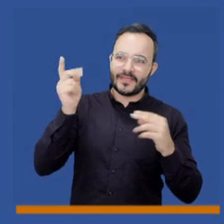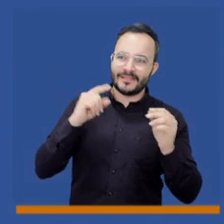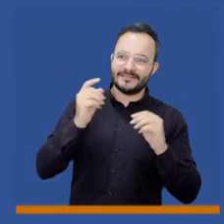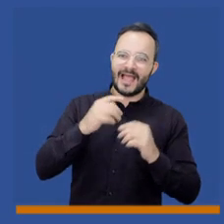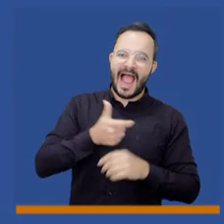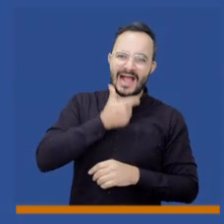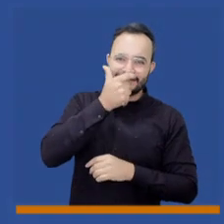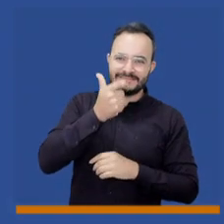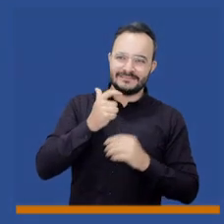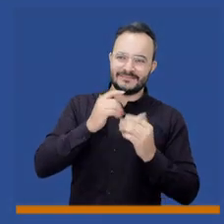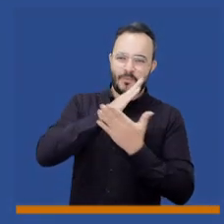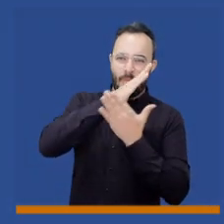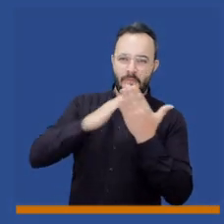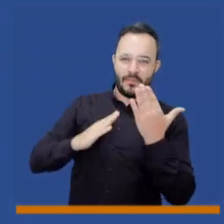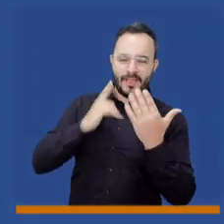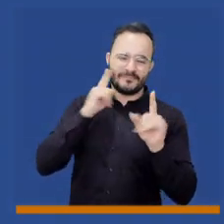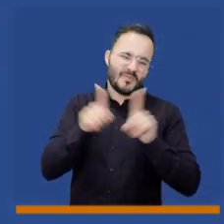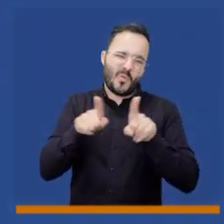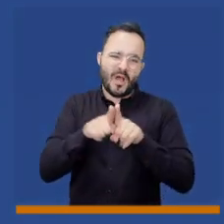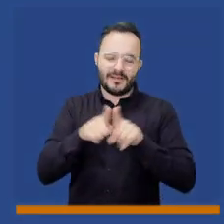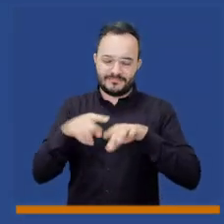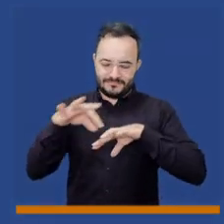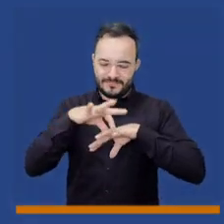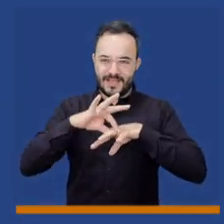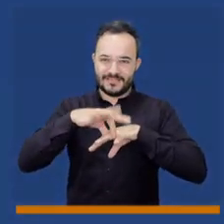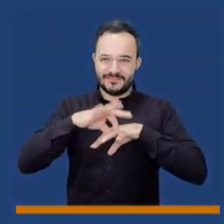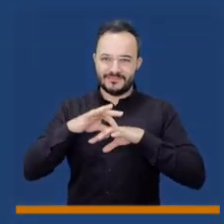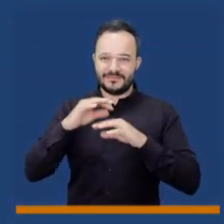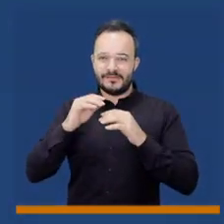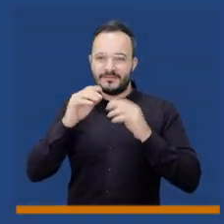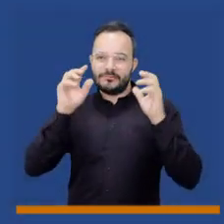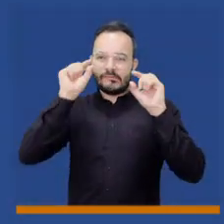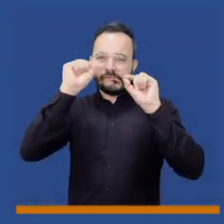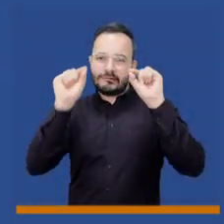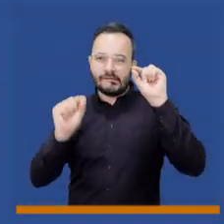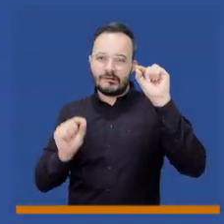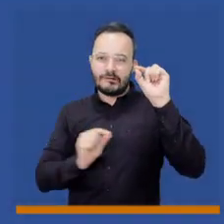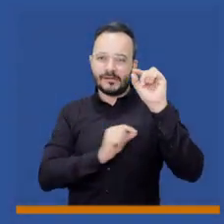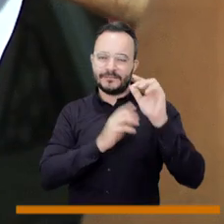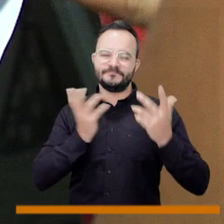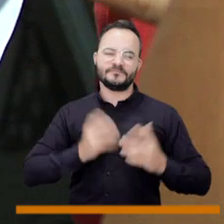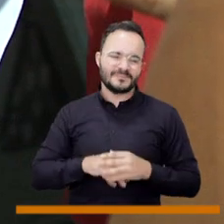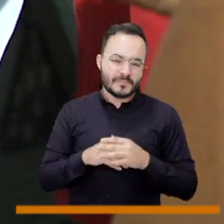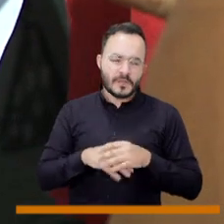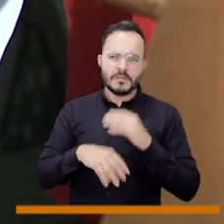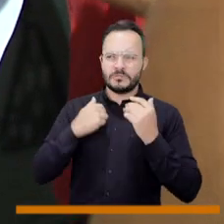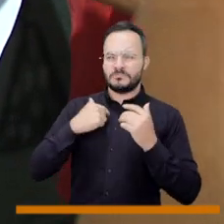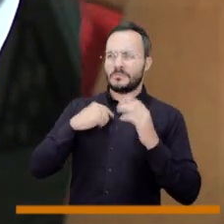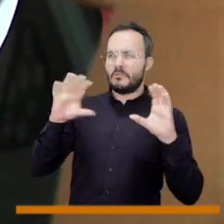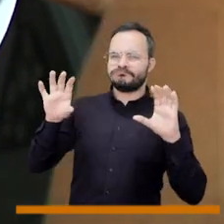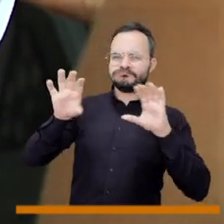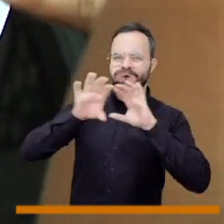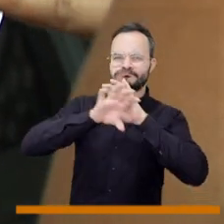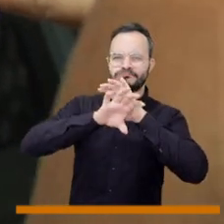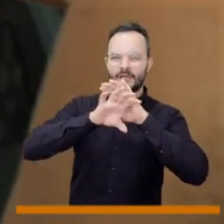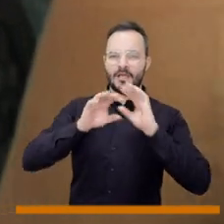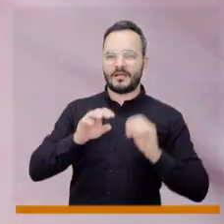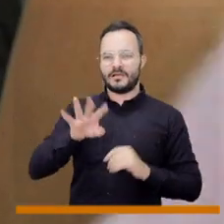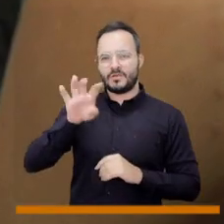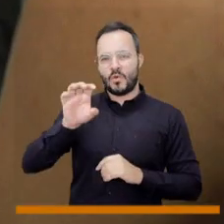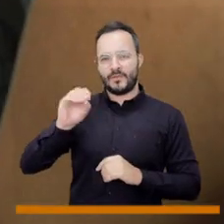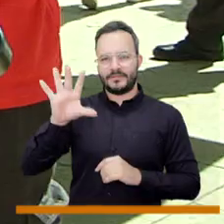mordidita, bastante mordida, o como si tu anillo se dañara un poco. Exacto. Entonces vamos a tener una ocultación de más o menos